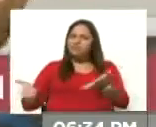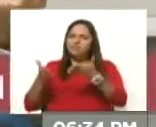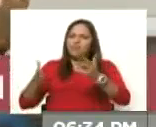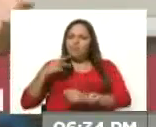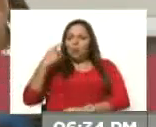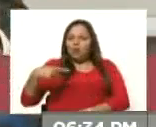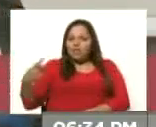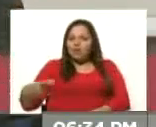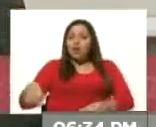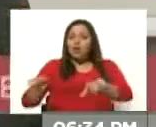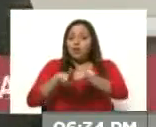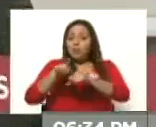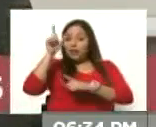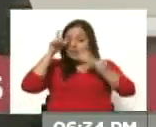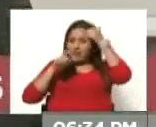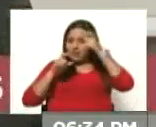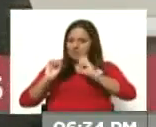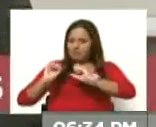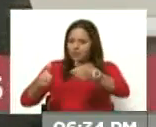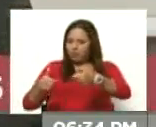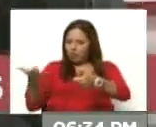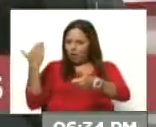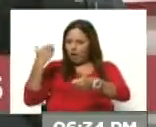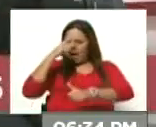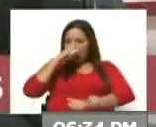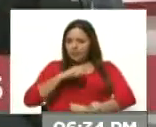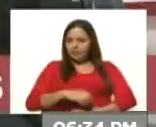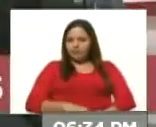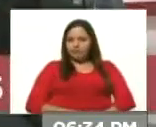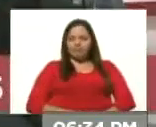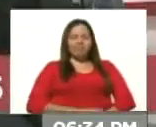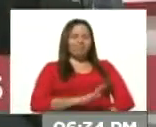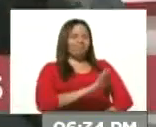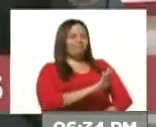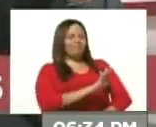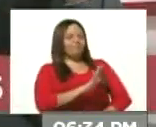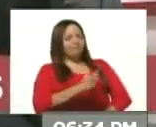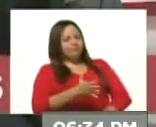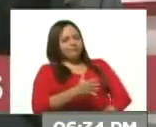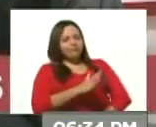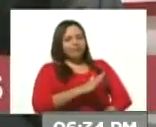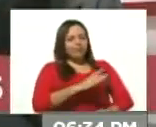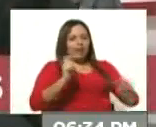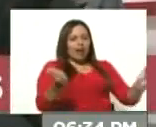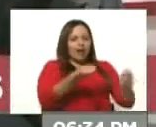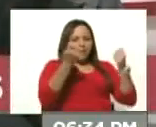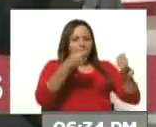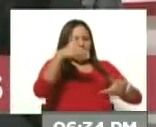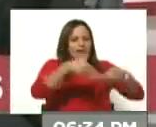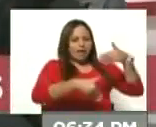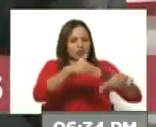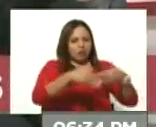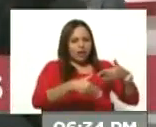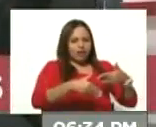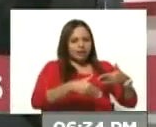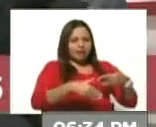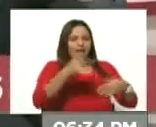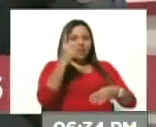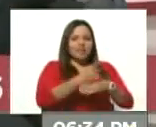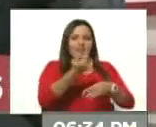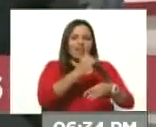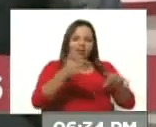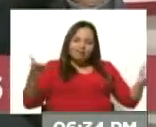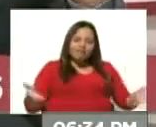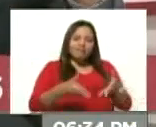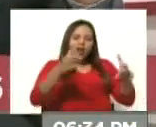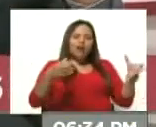como el que teníamos cuando comenzó en una campaña electoral estimular la libido de las